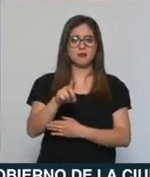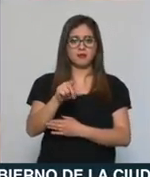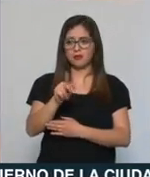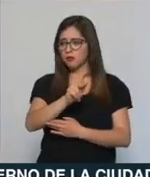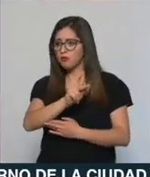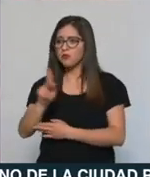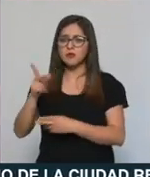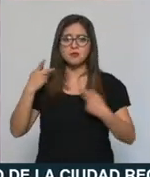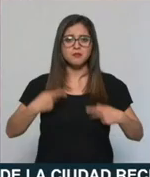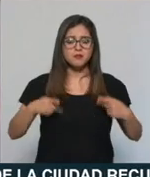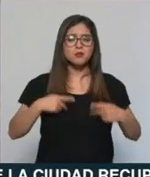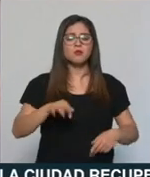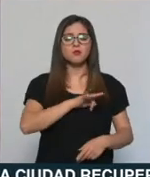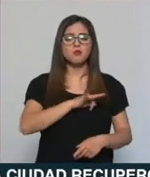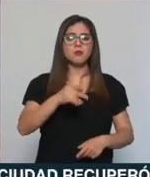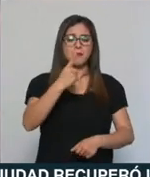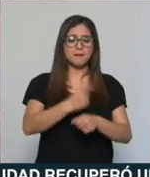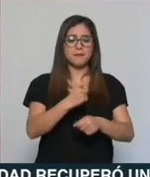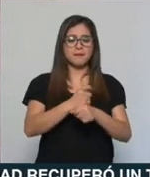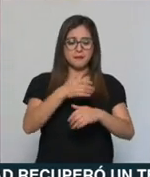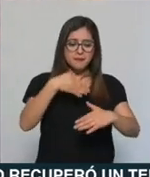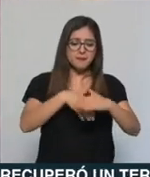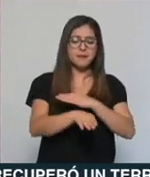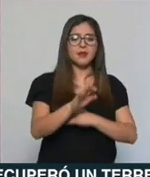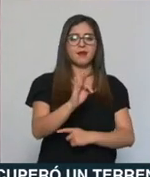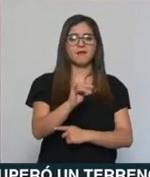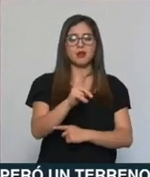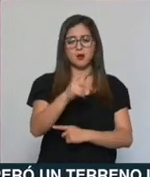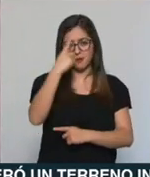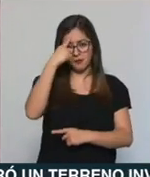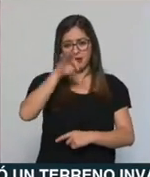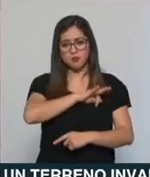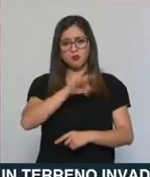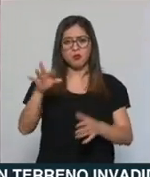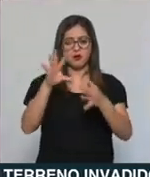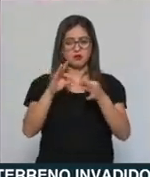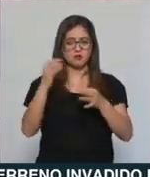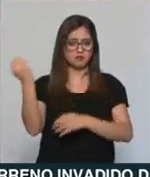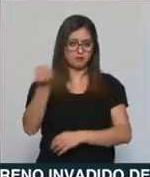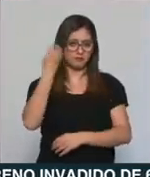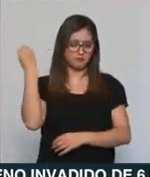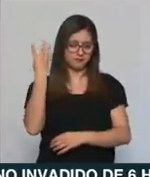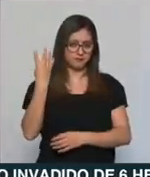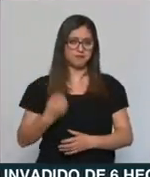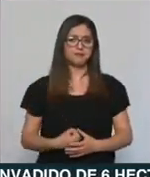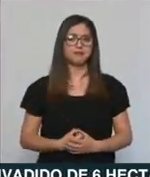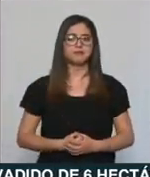de comunicación podemos realizar el primer filtro para poder acceder a esta rueda de prensa.